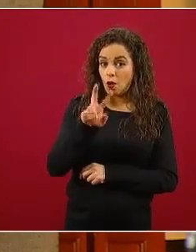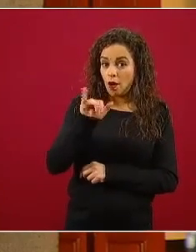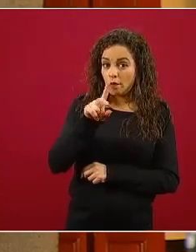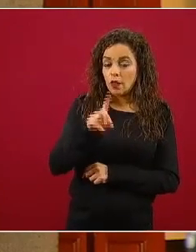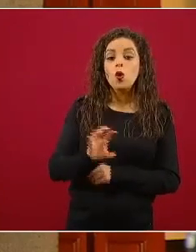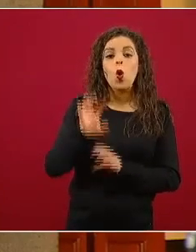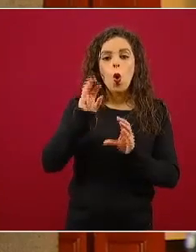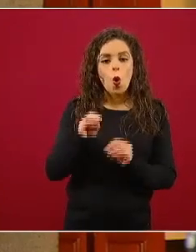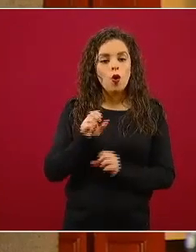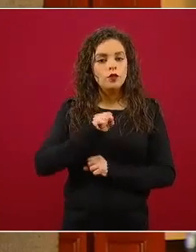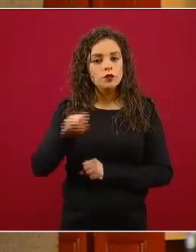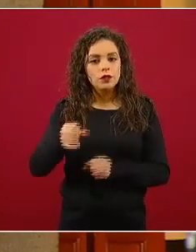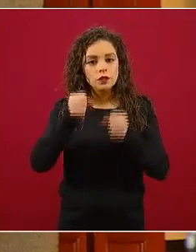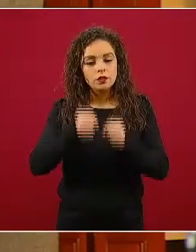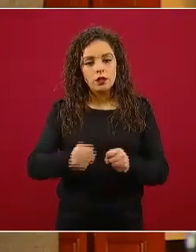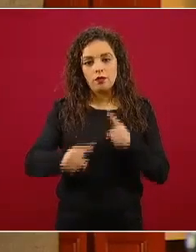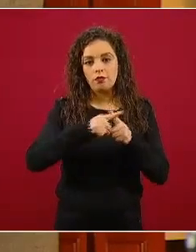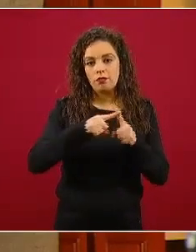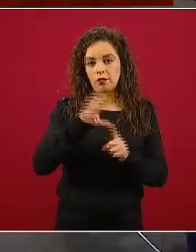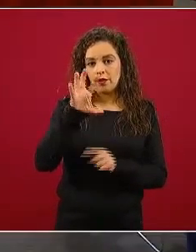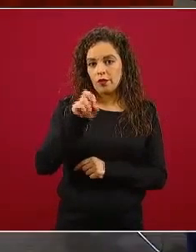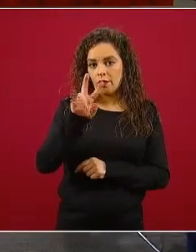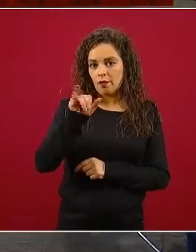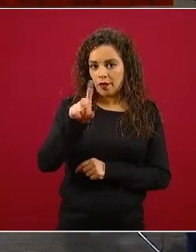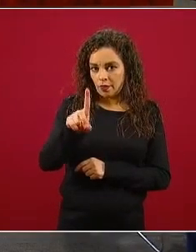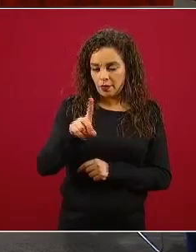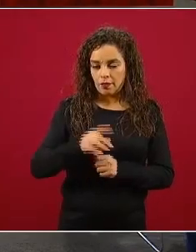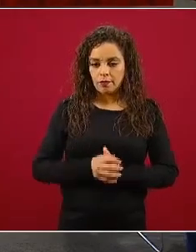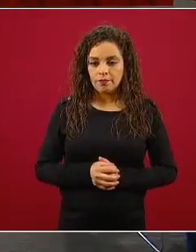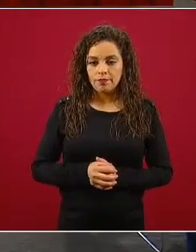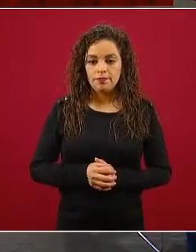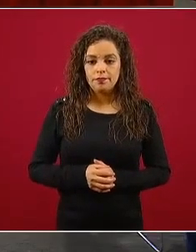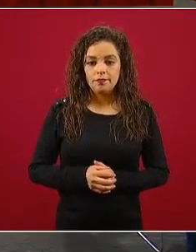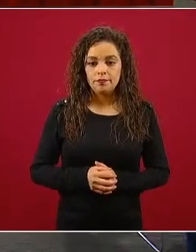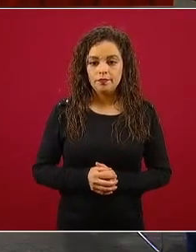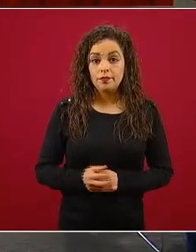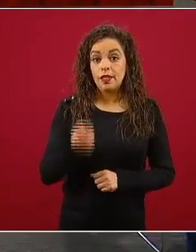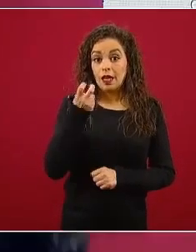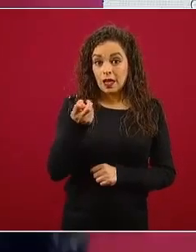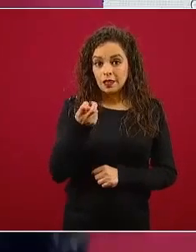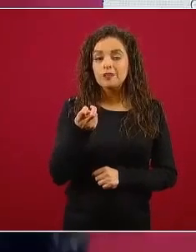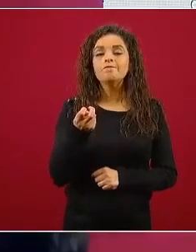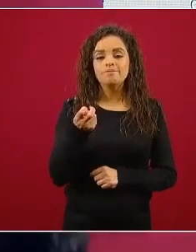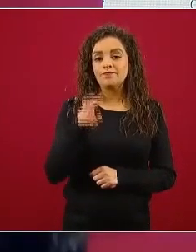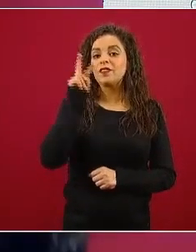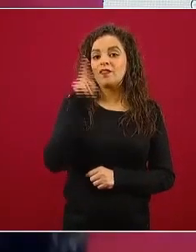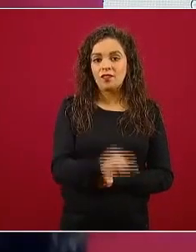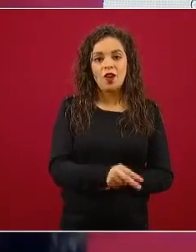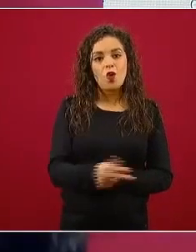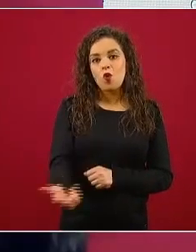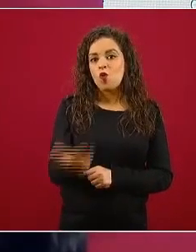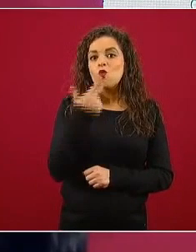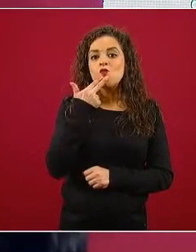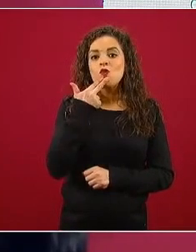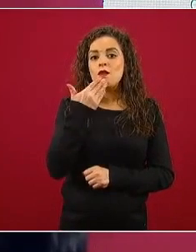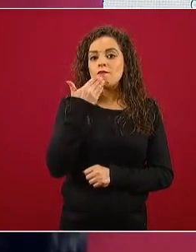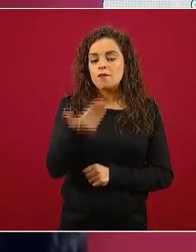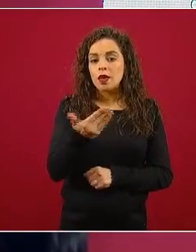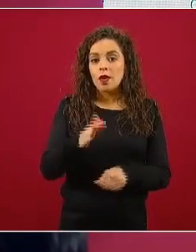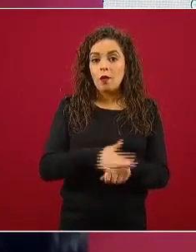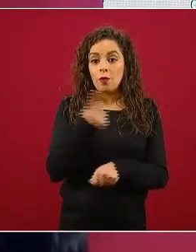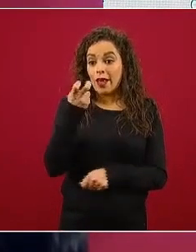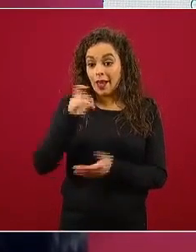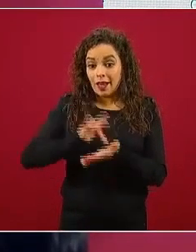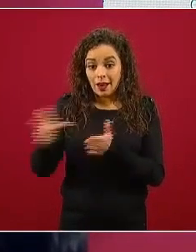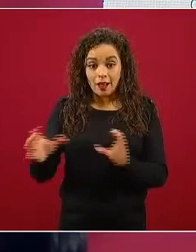de enfermedades. En su momento, esto es extraordinariamente útil porque nos va a permitir, a través de los certificados